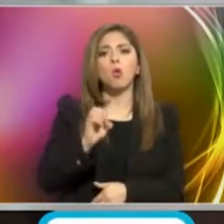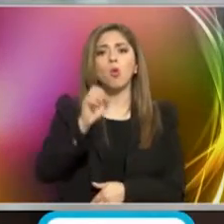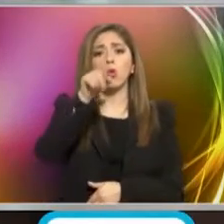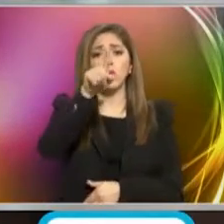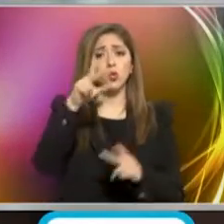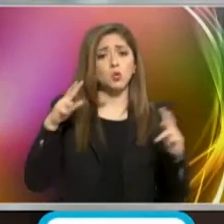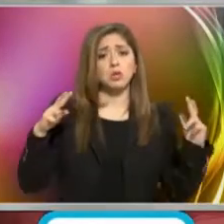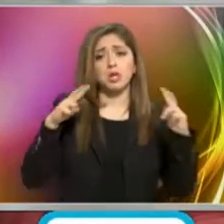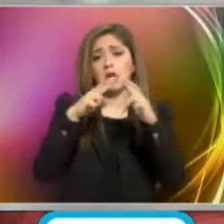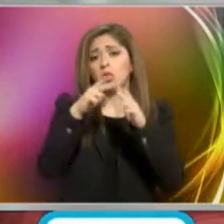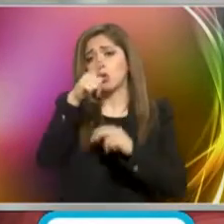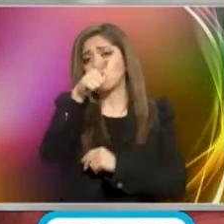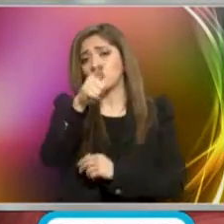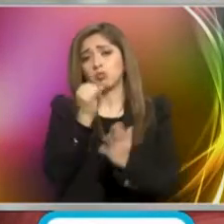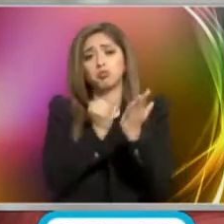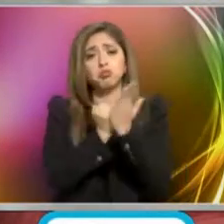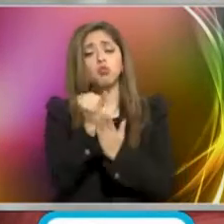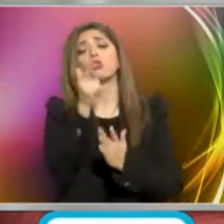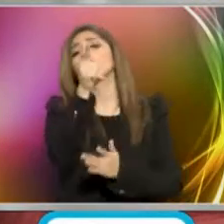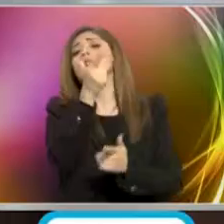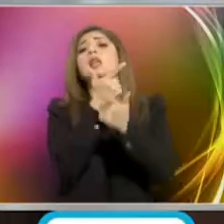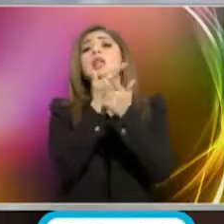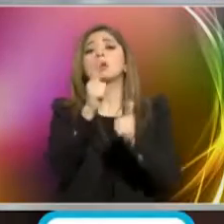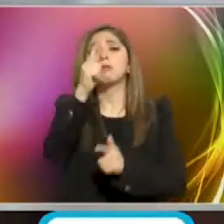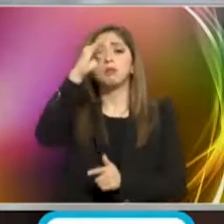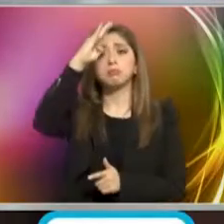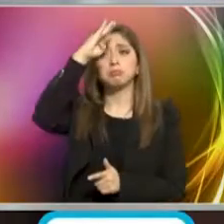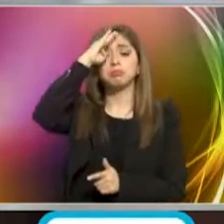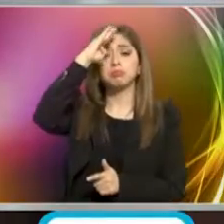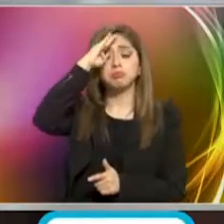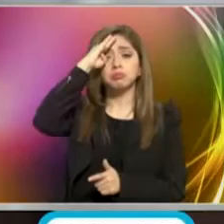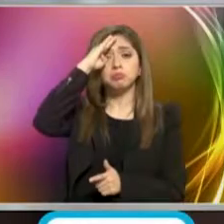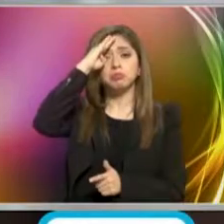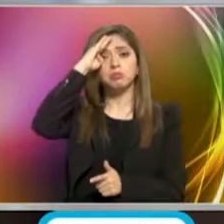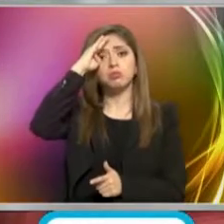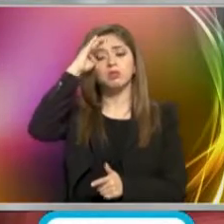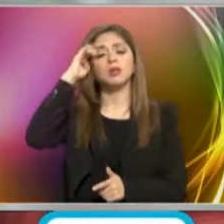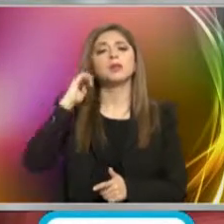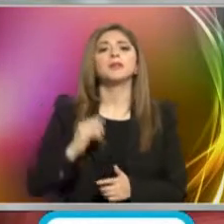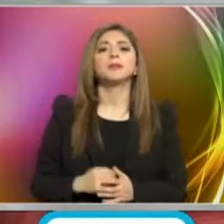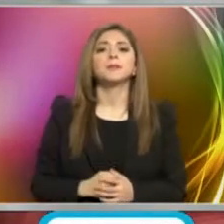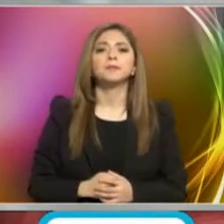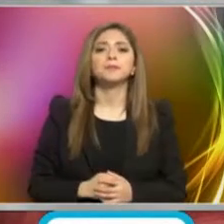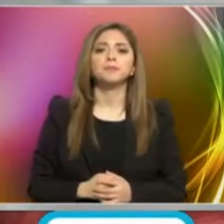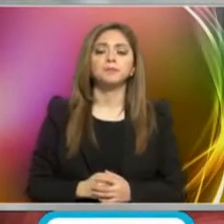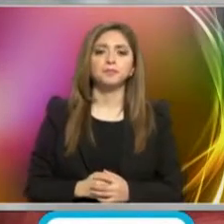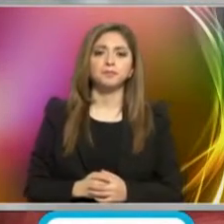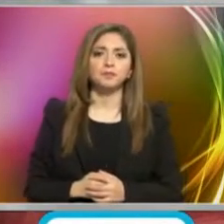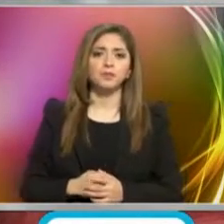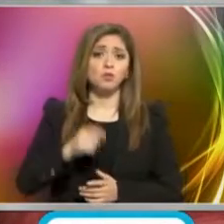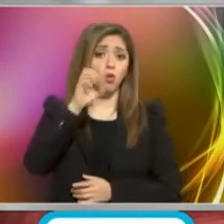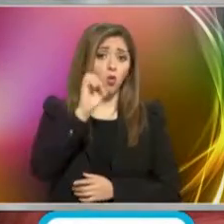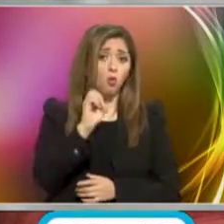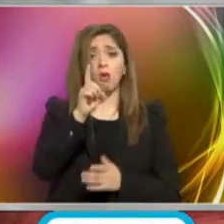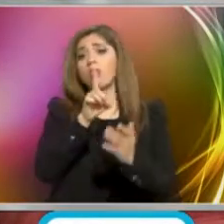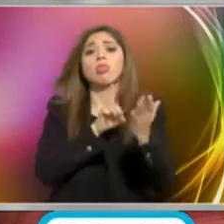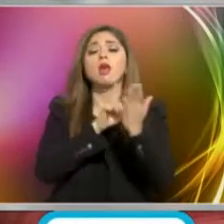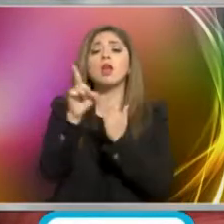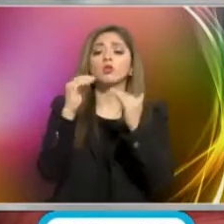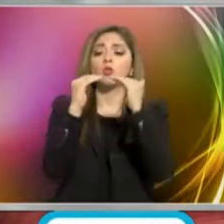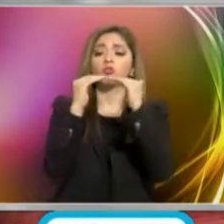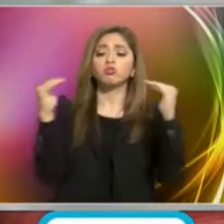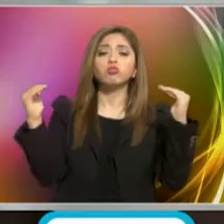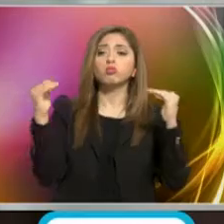Sí. tú puedes tener libre pensamiento, derecho a tener una igualdad en un